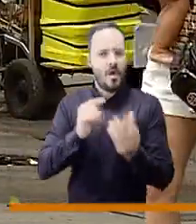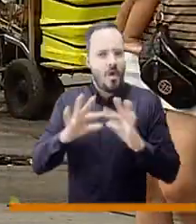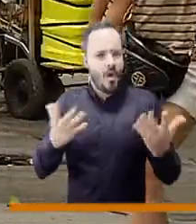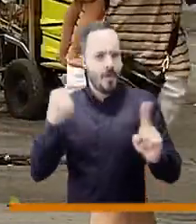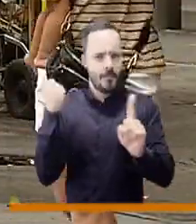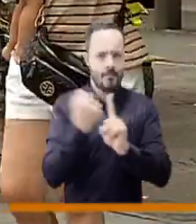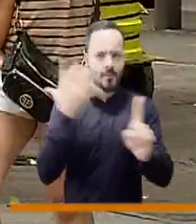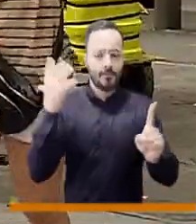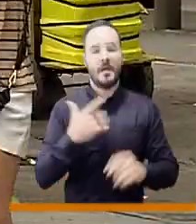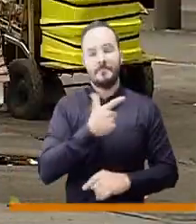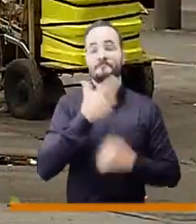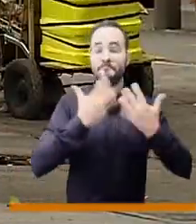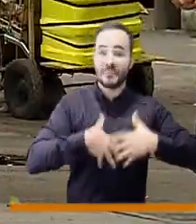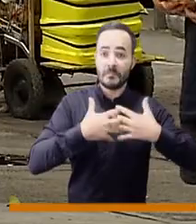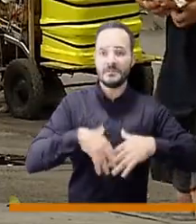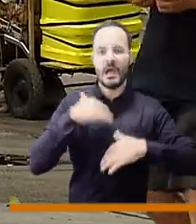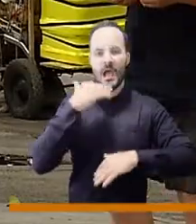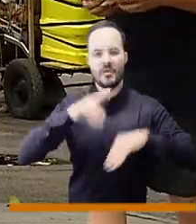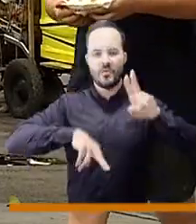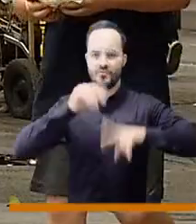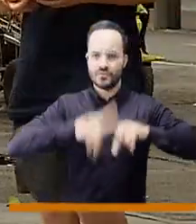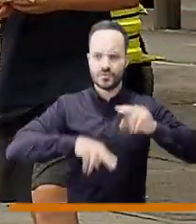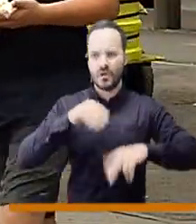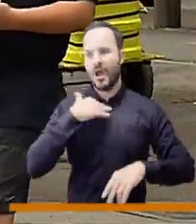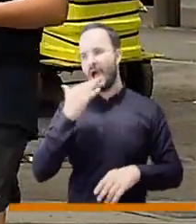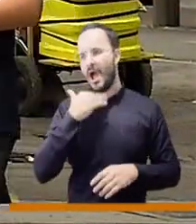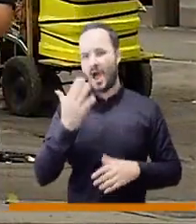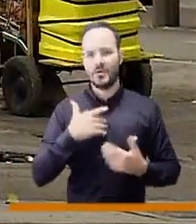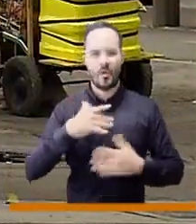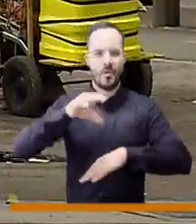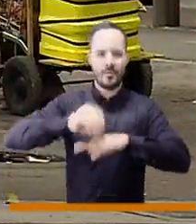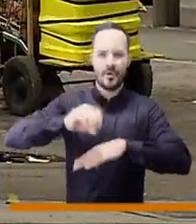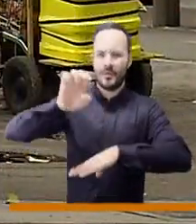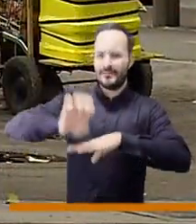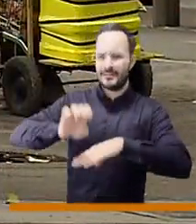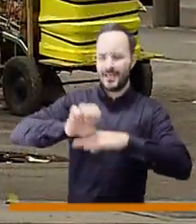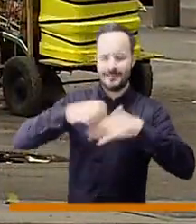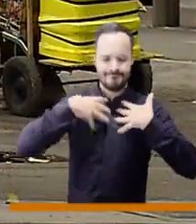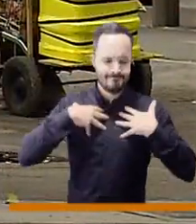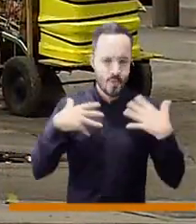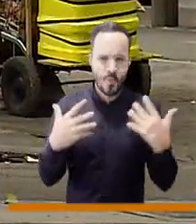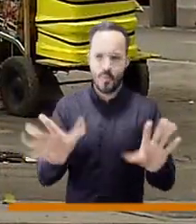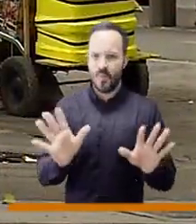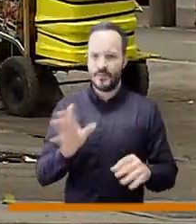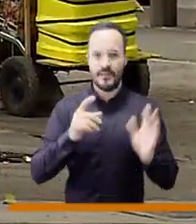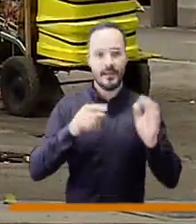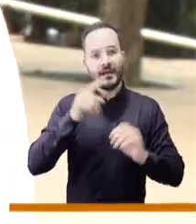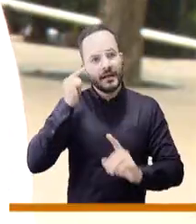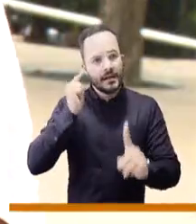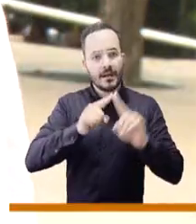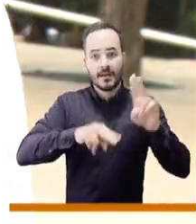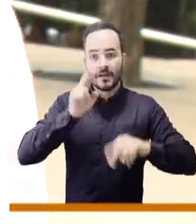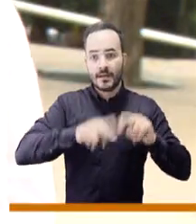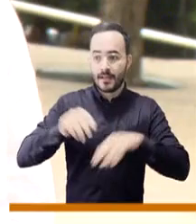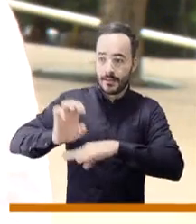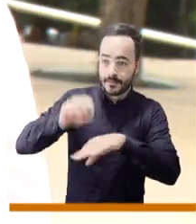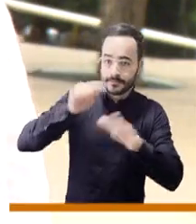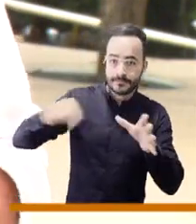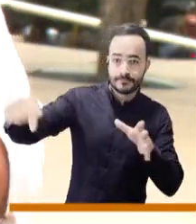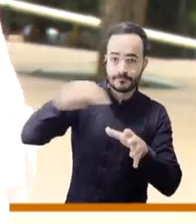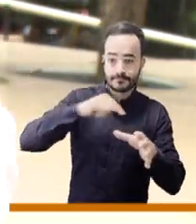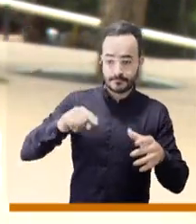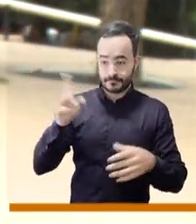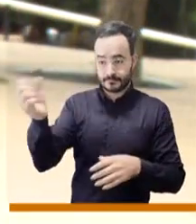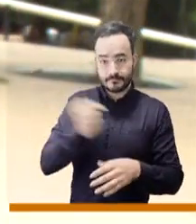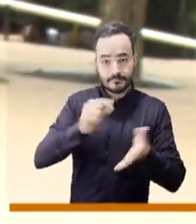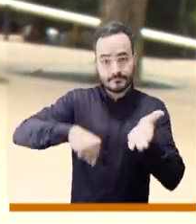licitación o que fuera un convenio interadministrativo, independiente de la figura del contrato, todos los empleos,